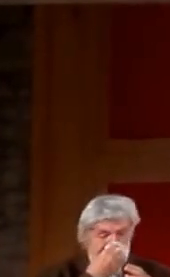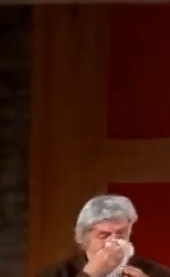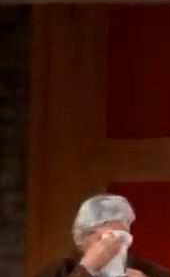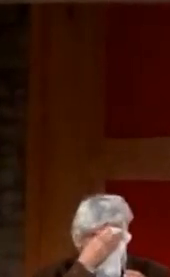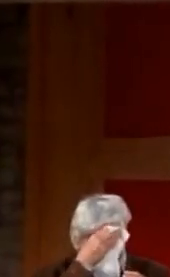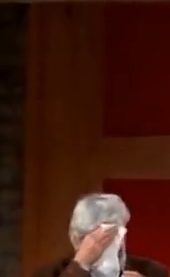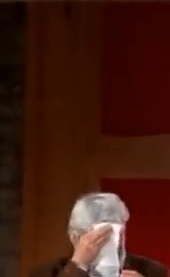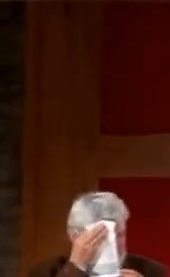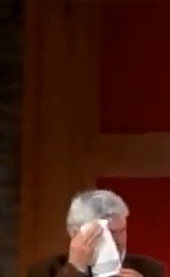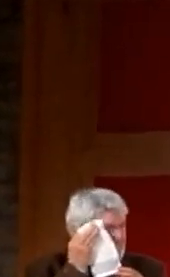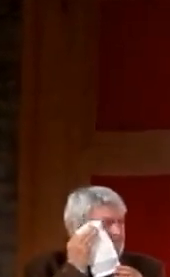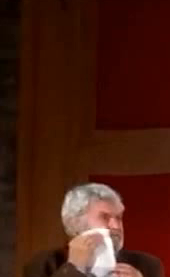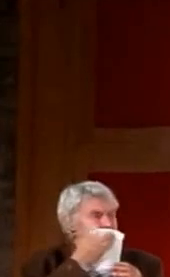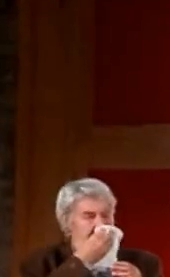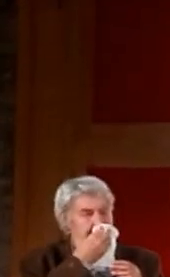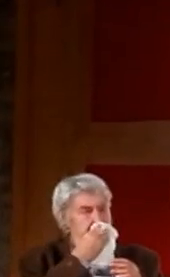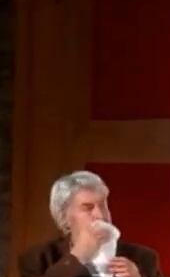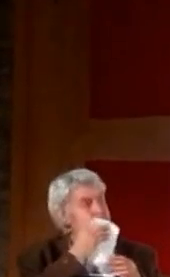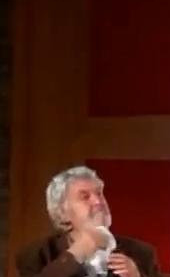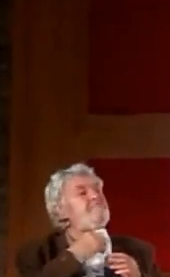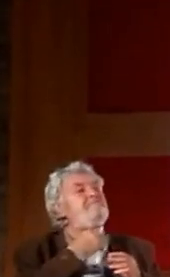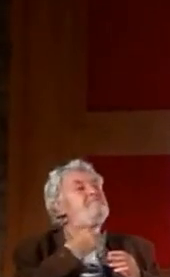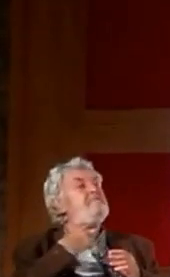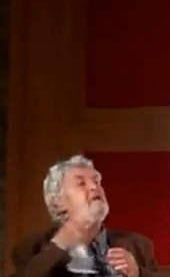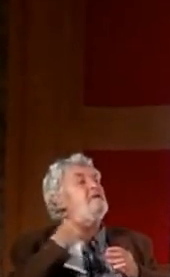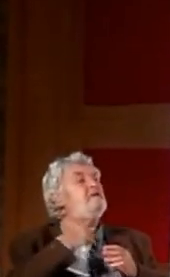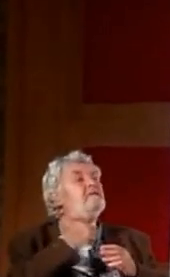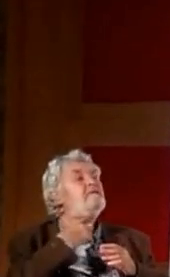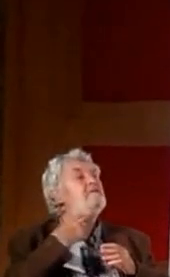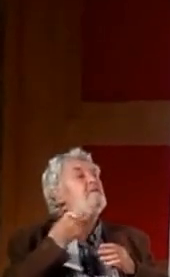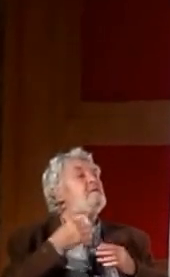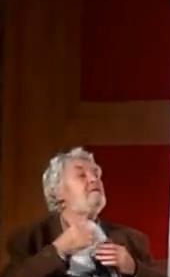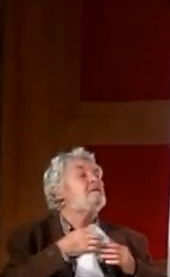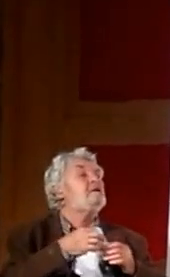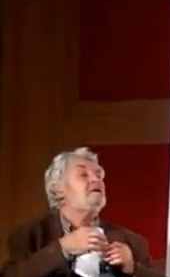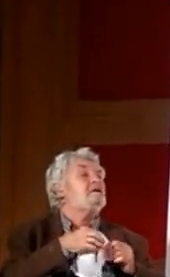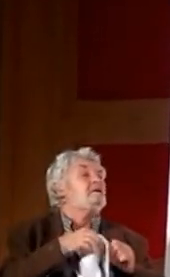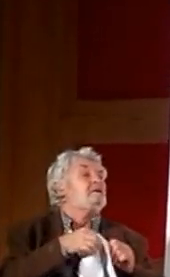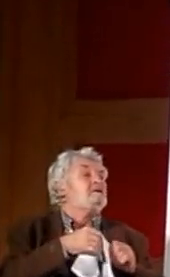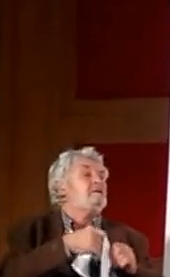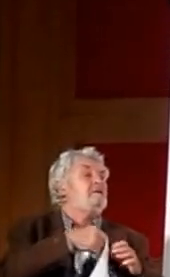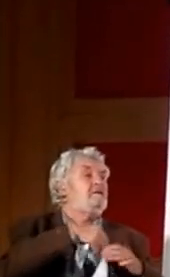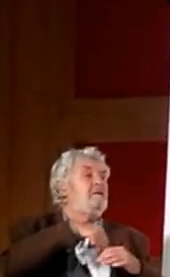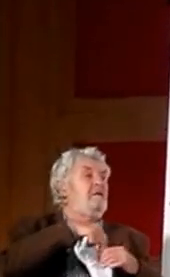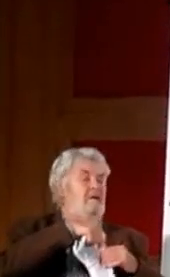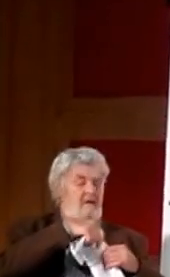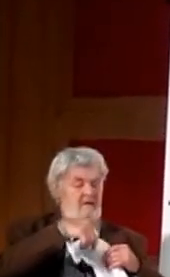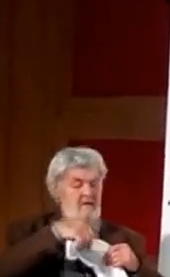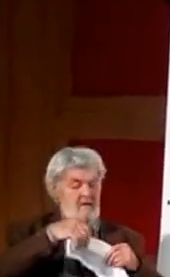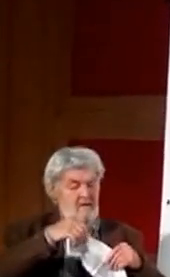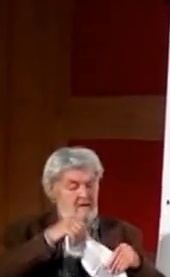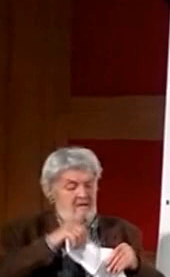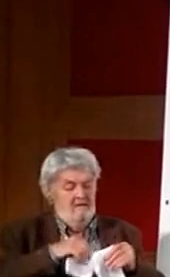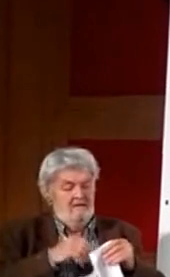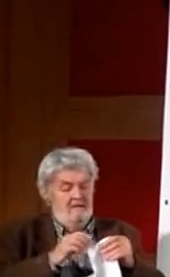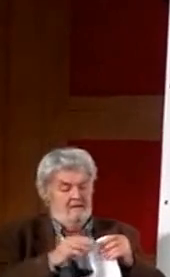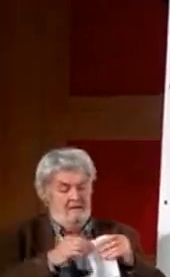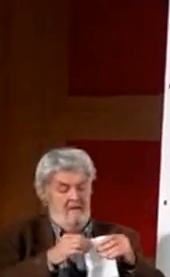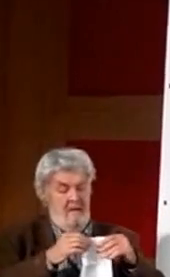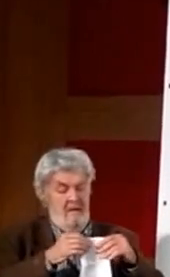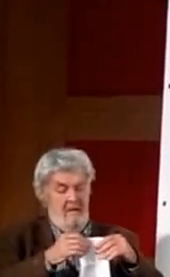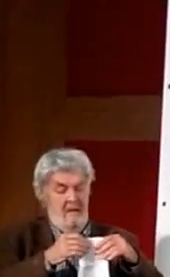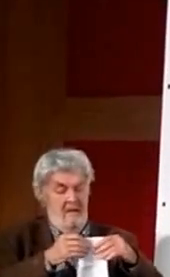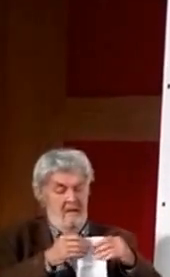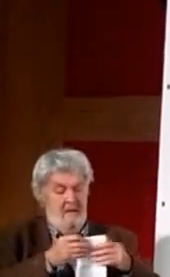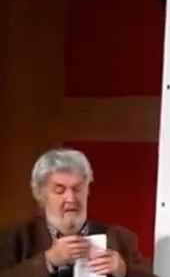laicidade? Quen aprobou o artigo 135 con nocturnidade e coa dereita, por certo? Quen